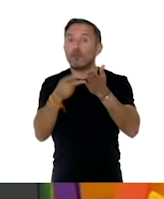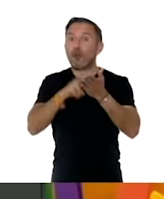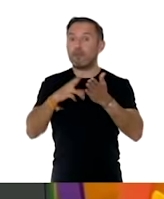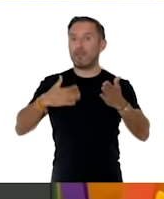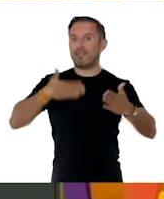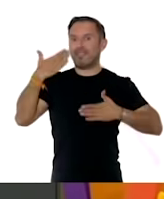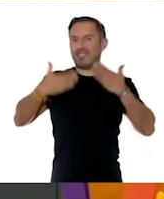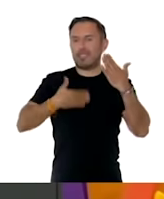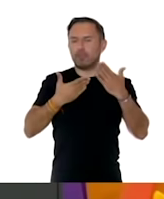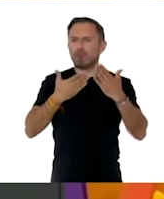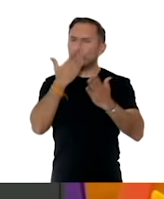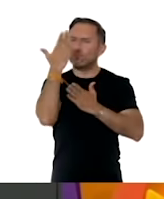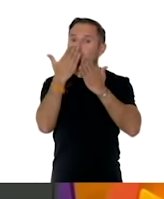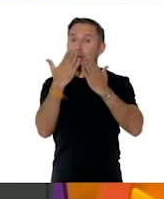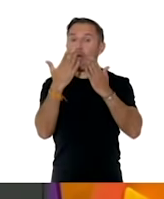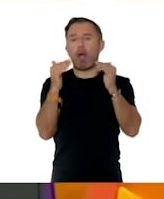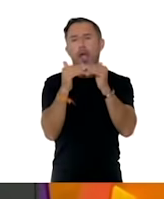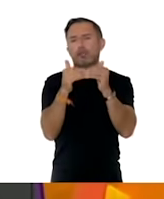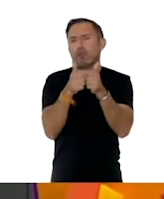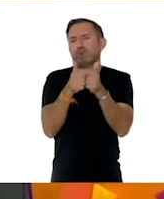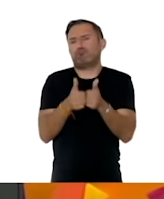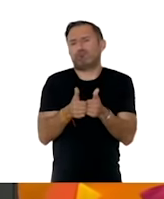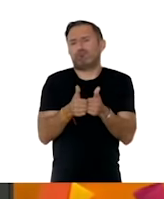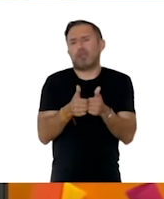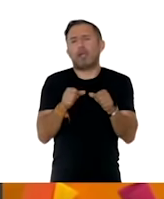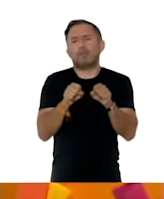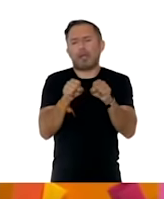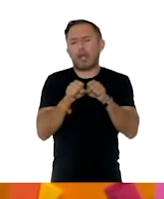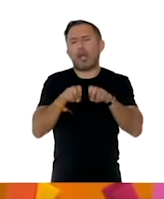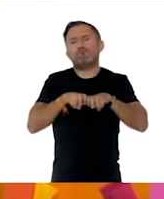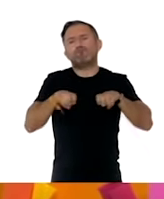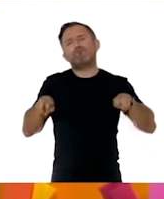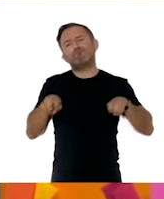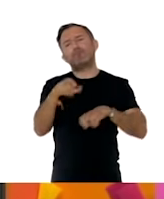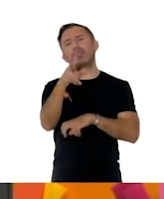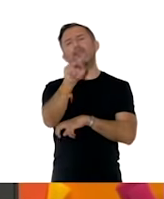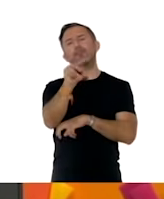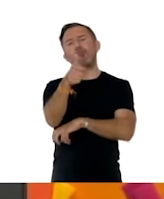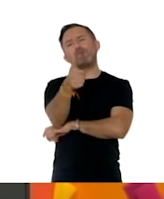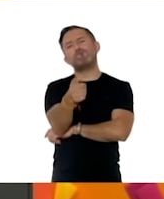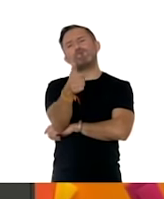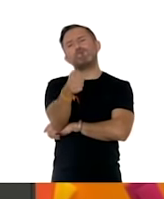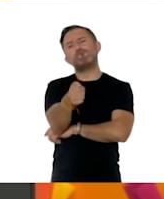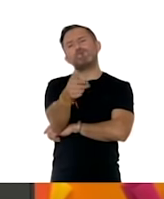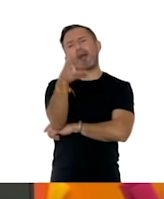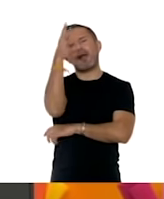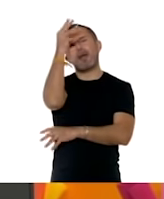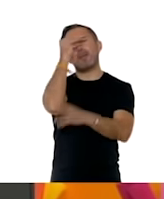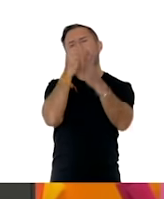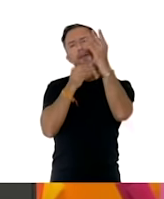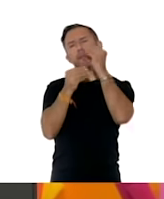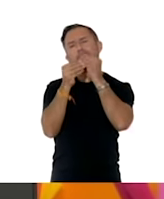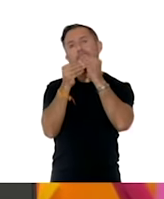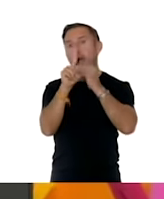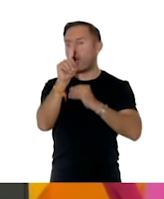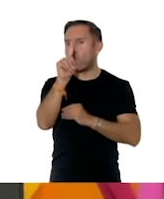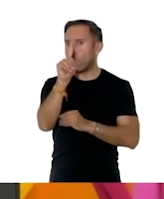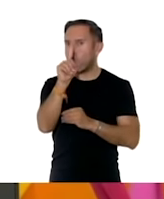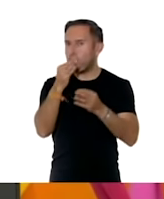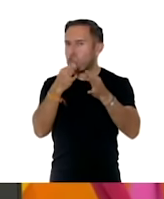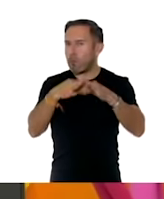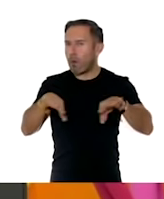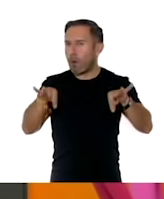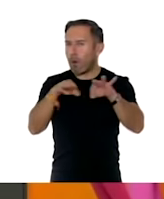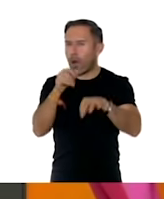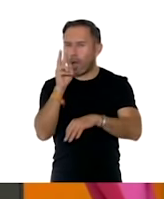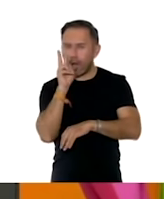la sala de nuestra casa y frente al televisor. Hoy vamos a hablar de algo que en apariencia parece sencillo, pero les sorprenderá saber